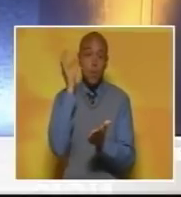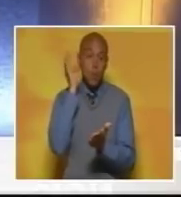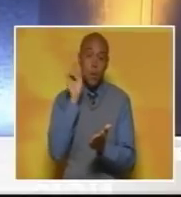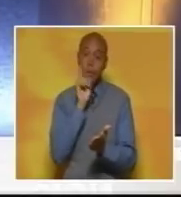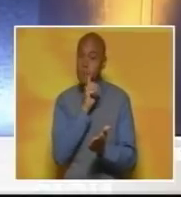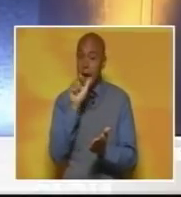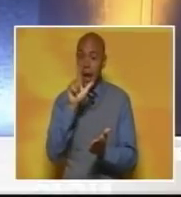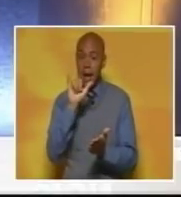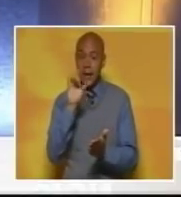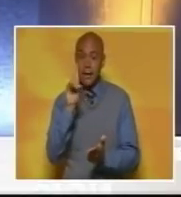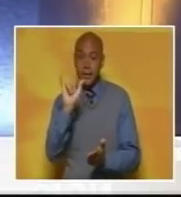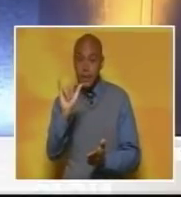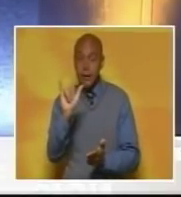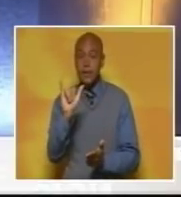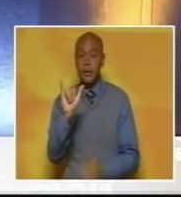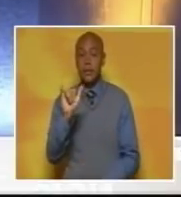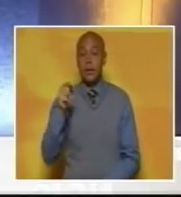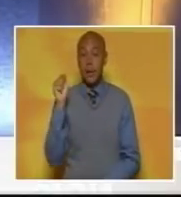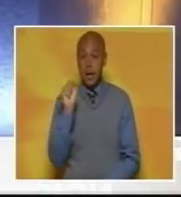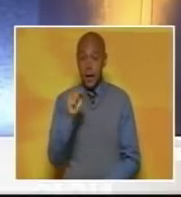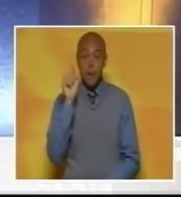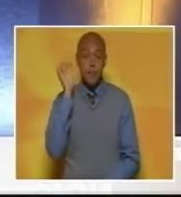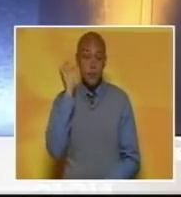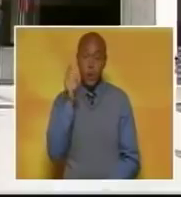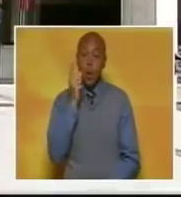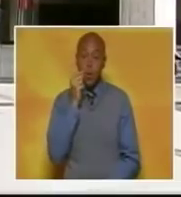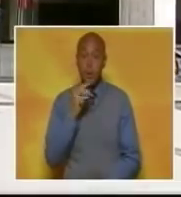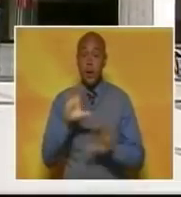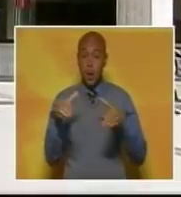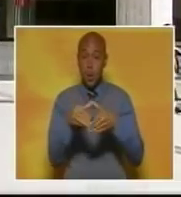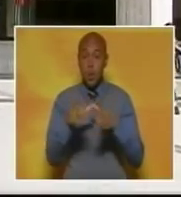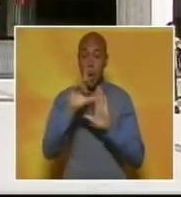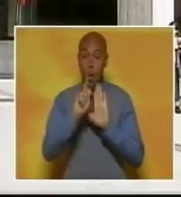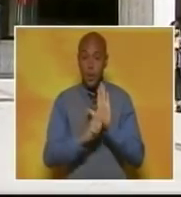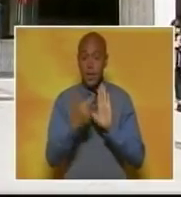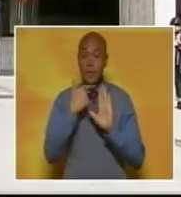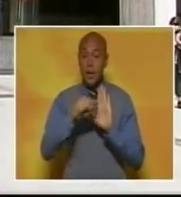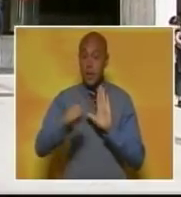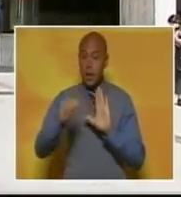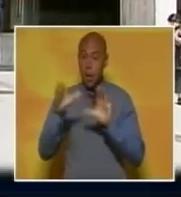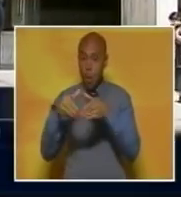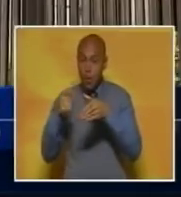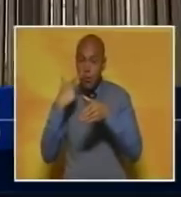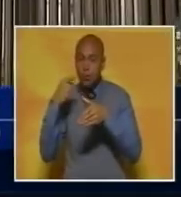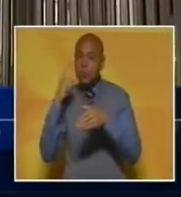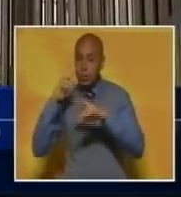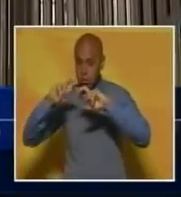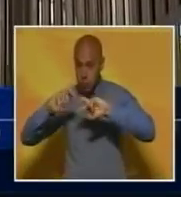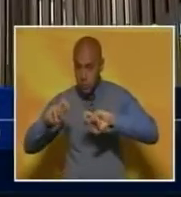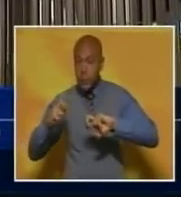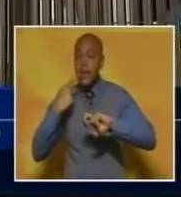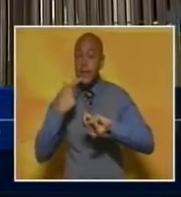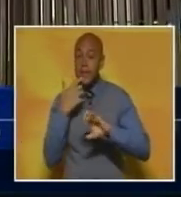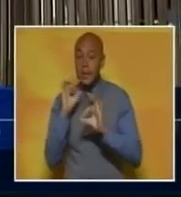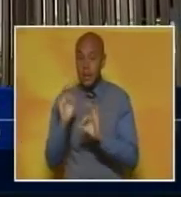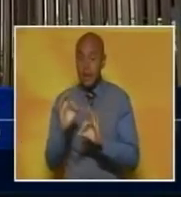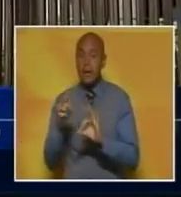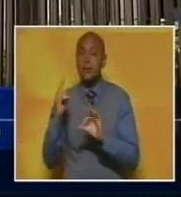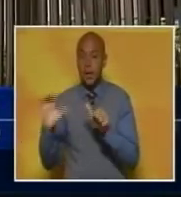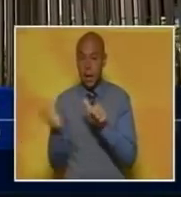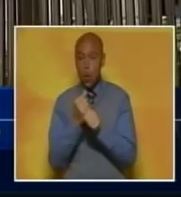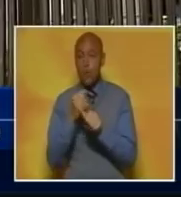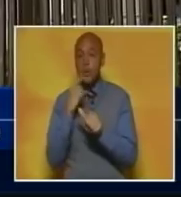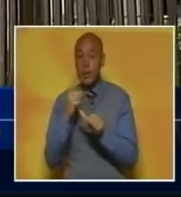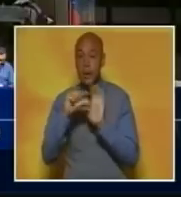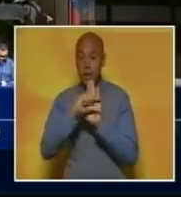Lady Joana Corona Toscano. La Sala Constitucional informó que la comisión del delito de homicidio calificado es previsto y tipificado